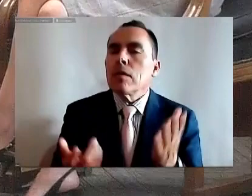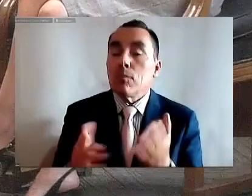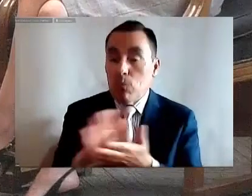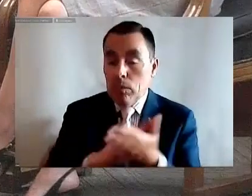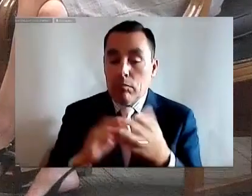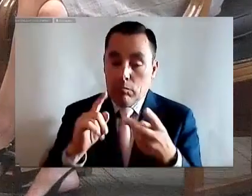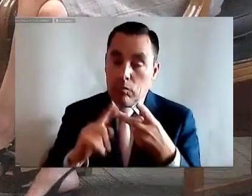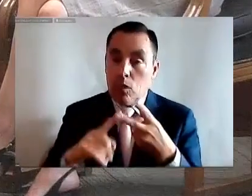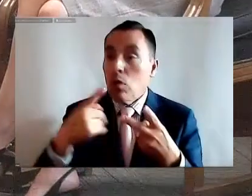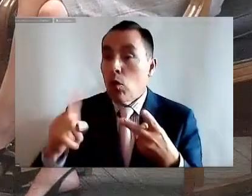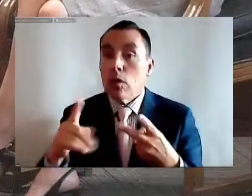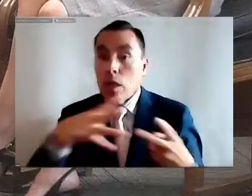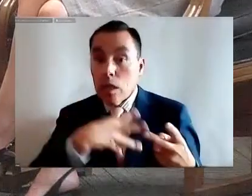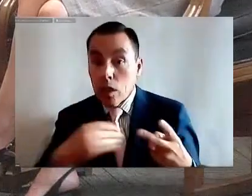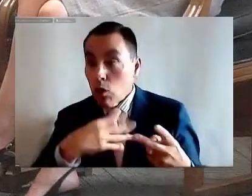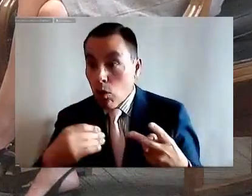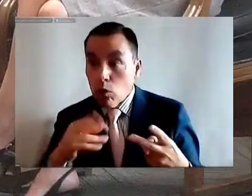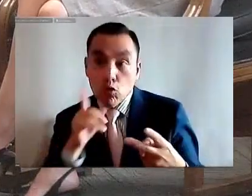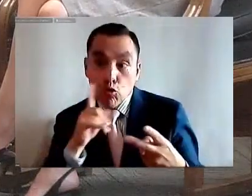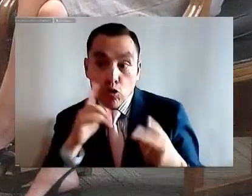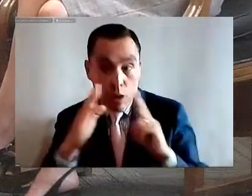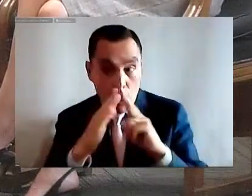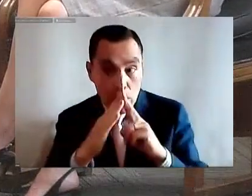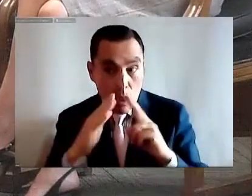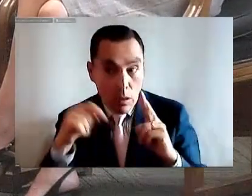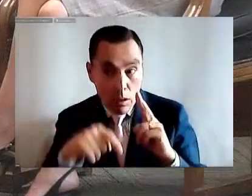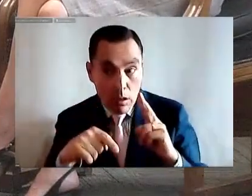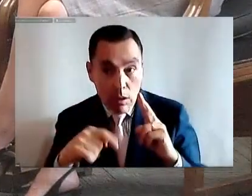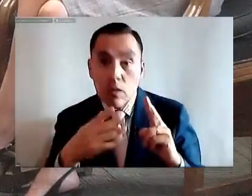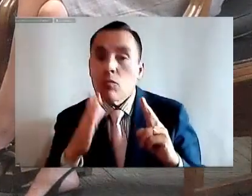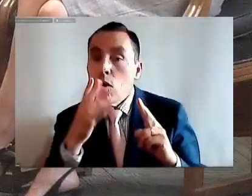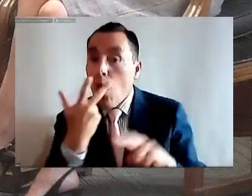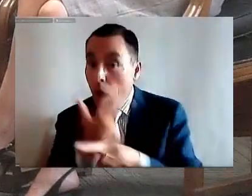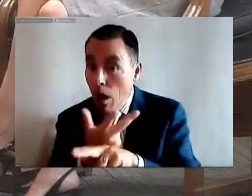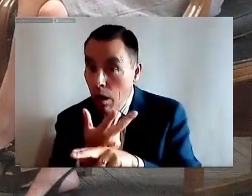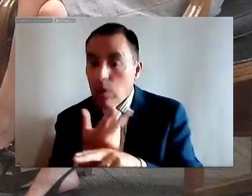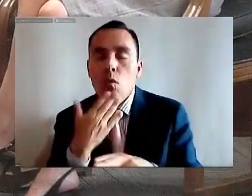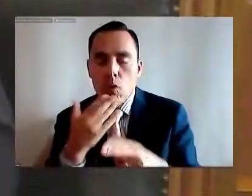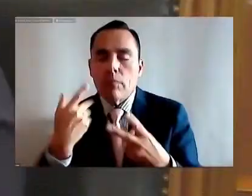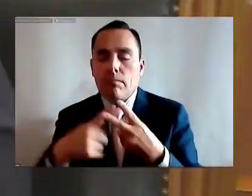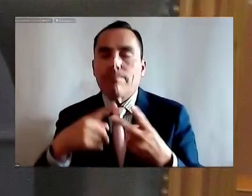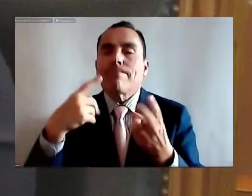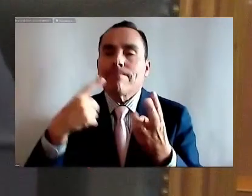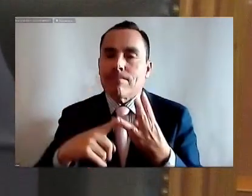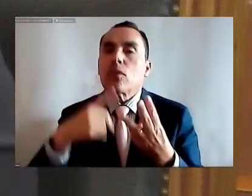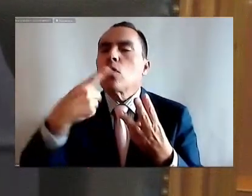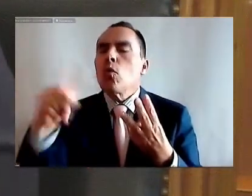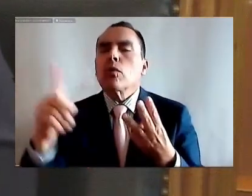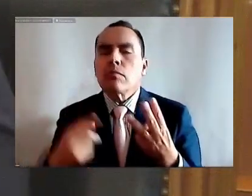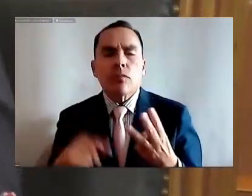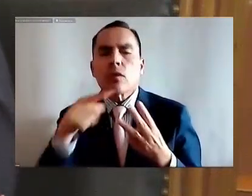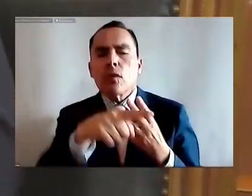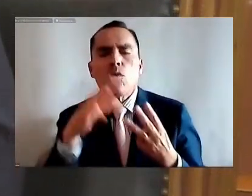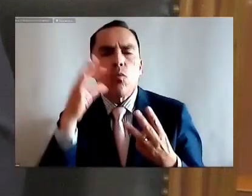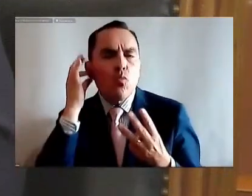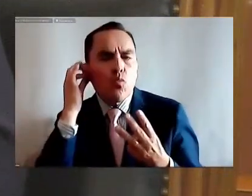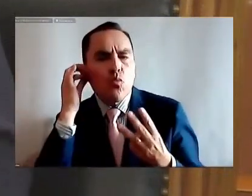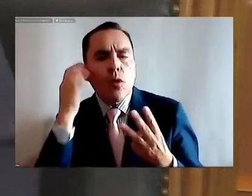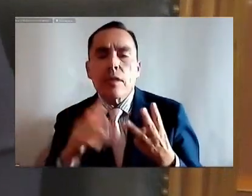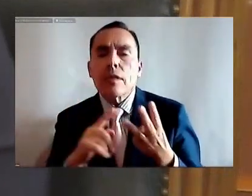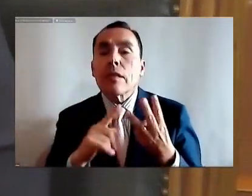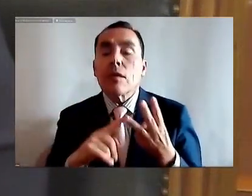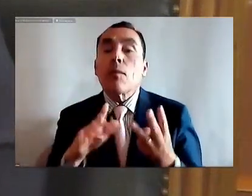de hijos que todavía viven en ese inmueble, y rescatan todos aquellos antecedentes que creemos también que son relevantes. La existencia